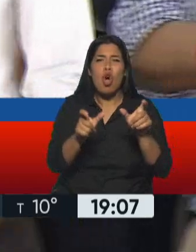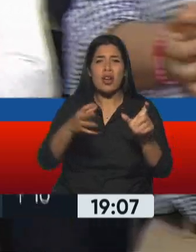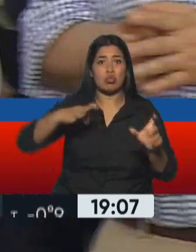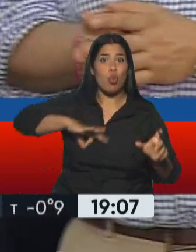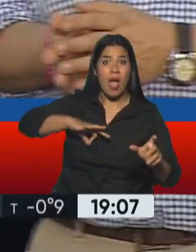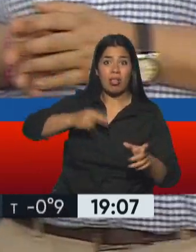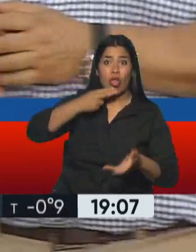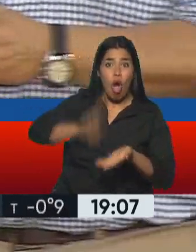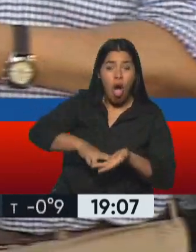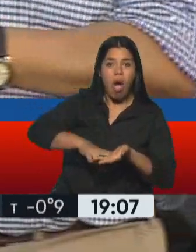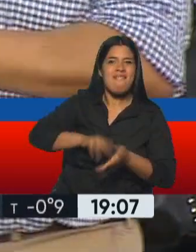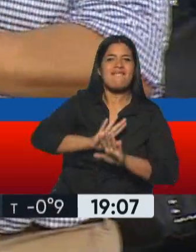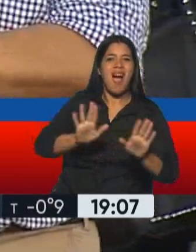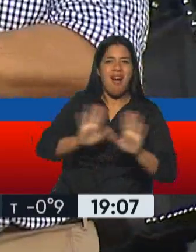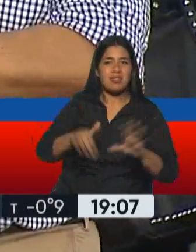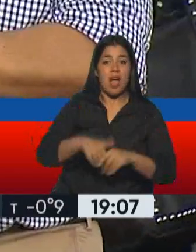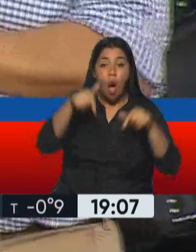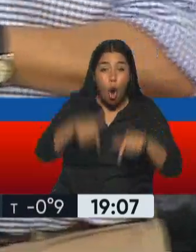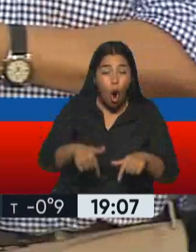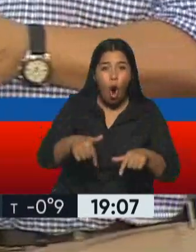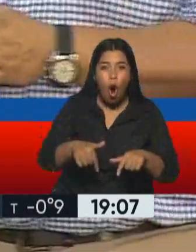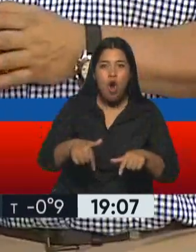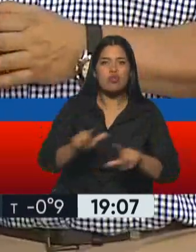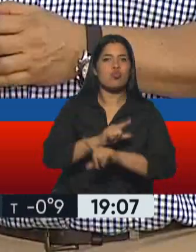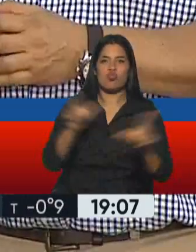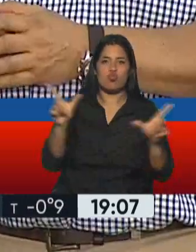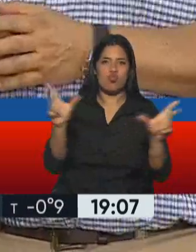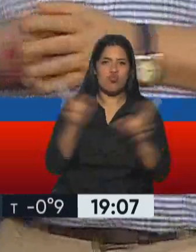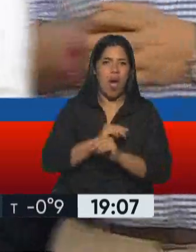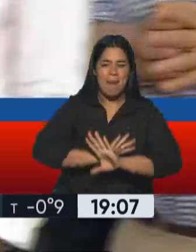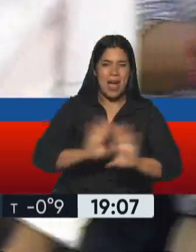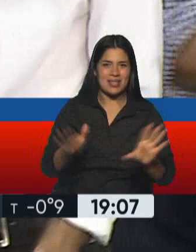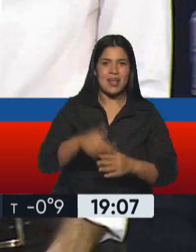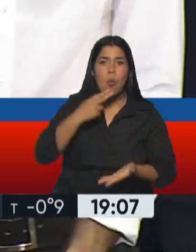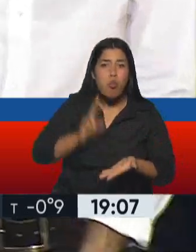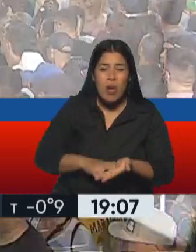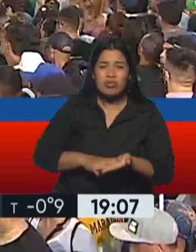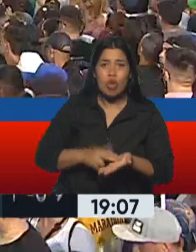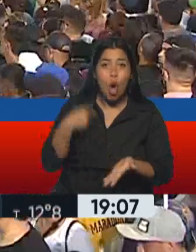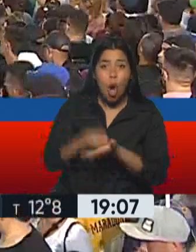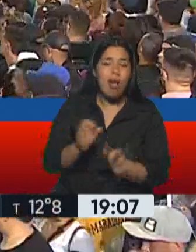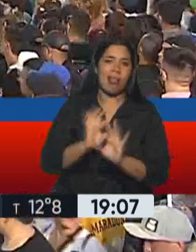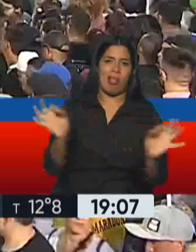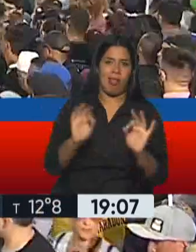a las ganancias y hoy no pagan más impuestos a las ganancias aquellos que ganan menos de